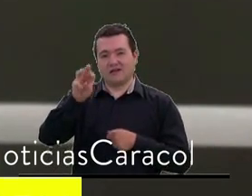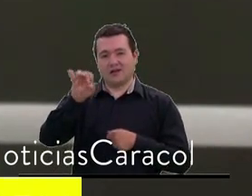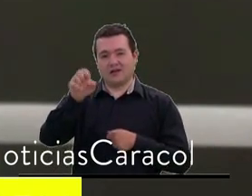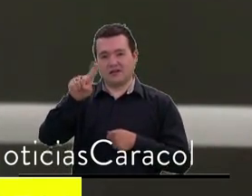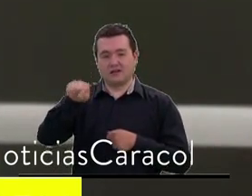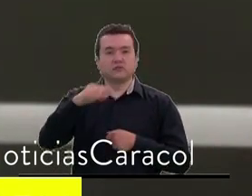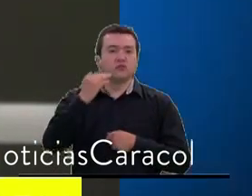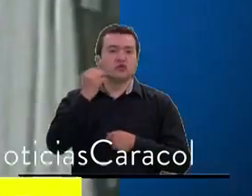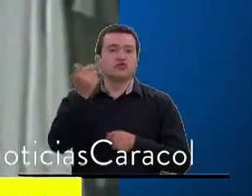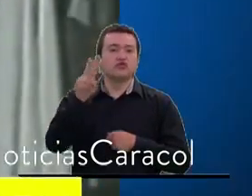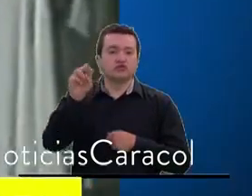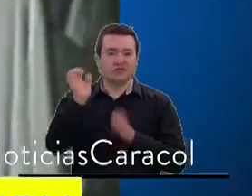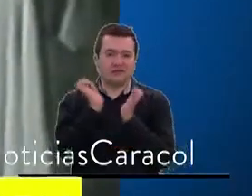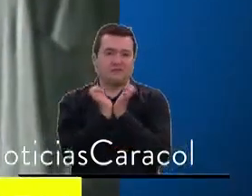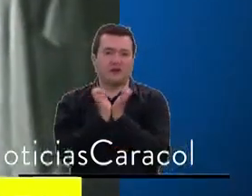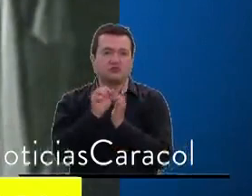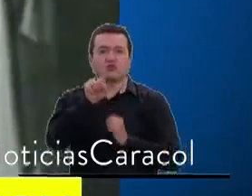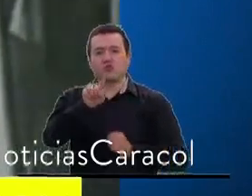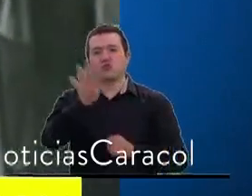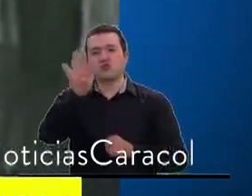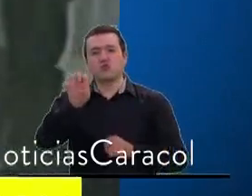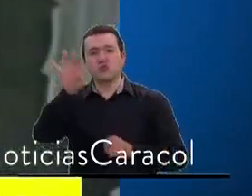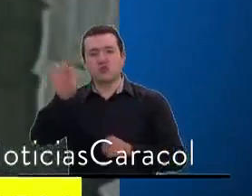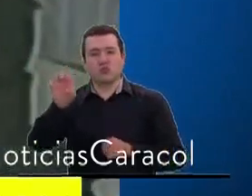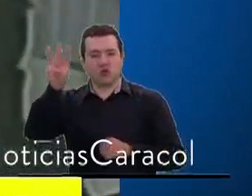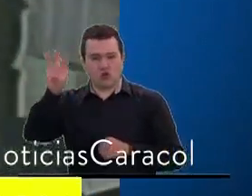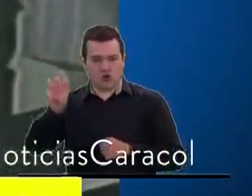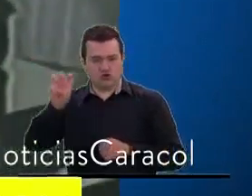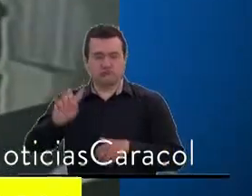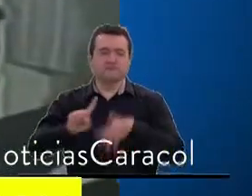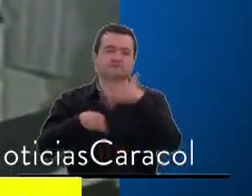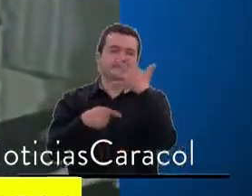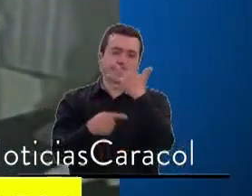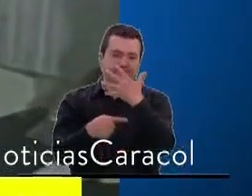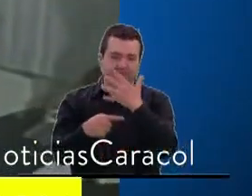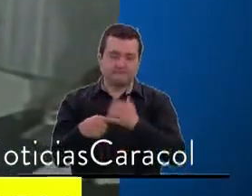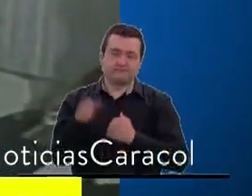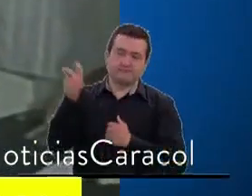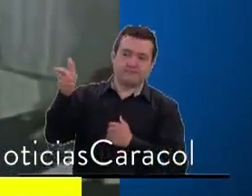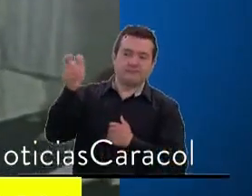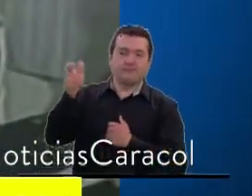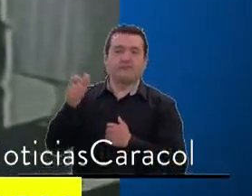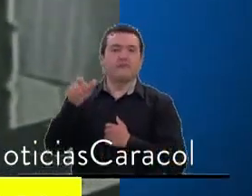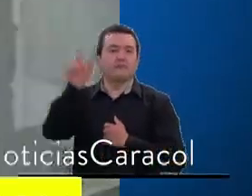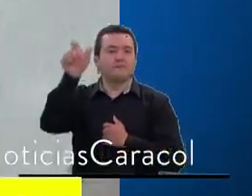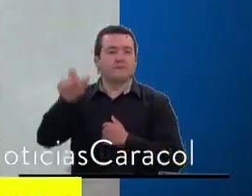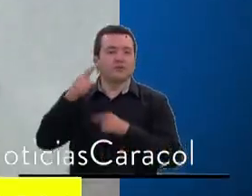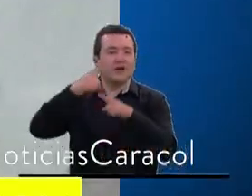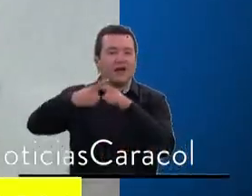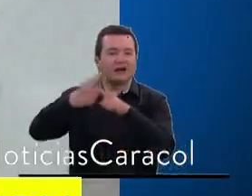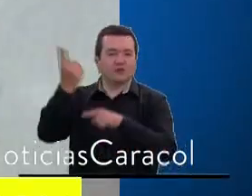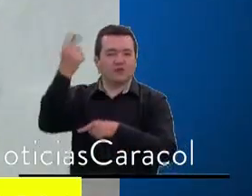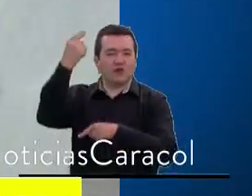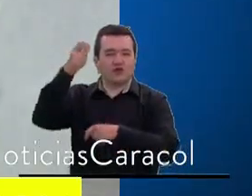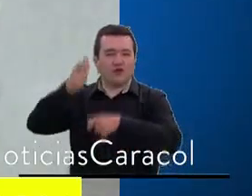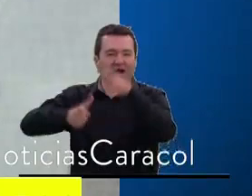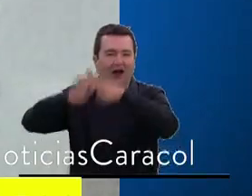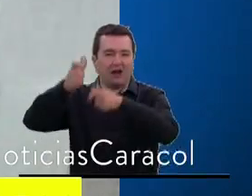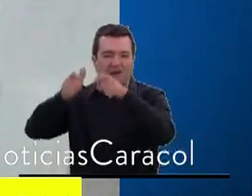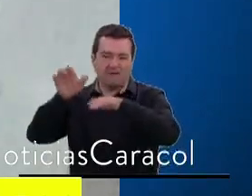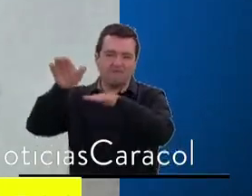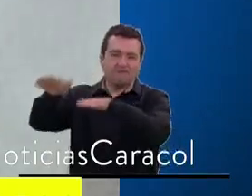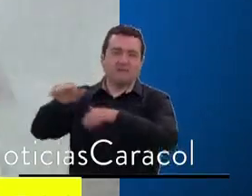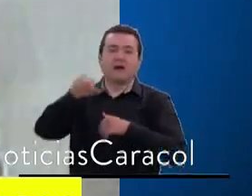12 de mayo de 1998. Homicidio del representante a la Cámara, Pablo Emilio